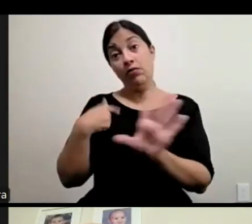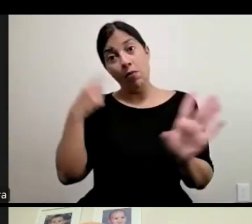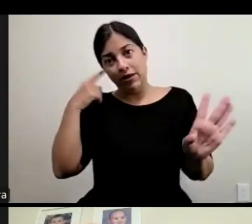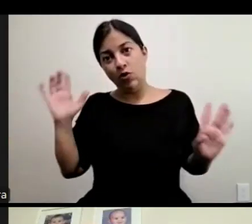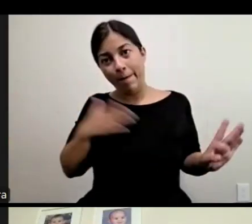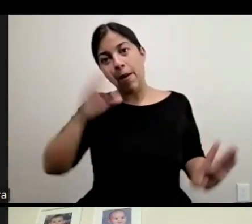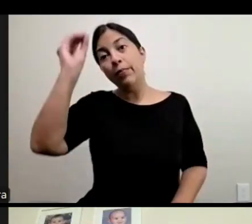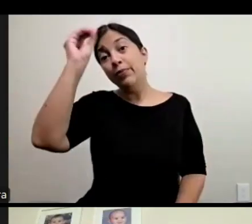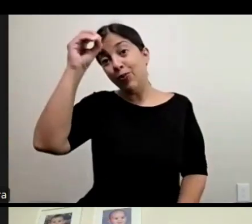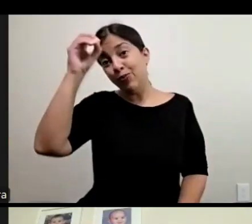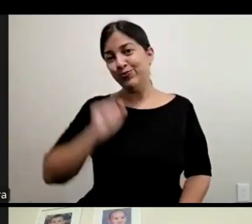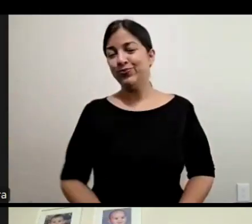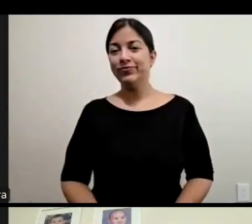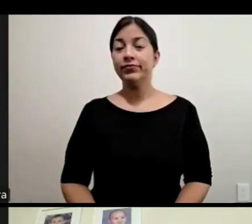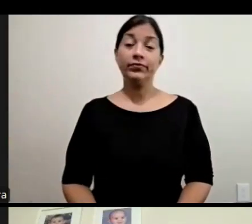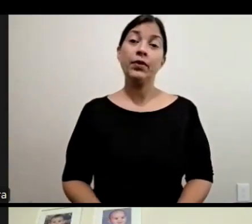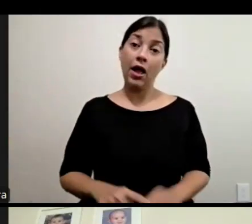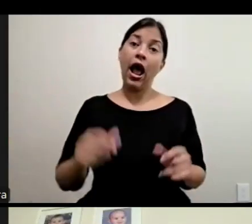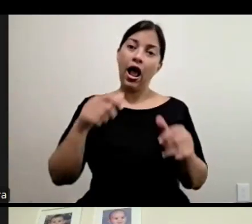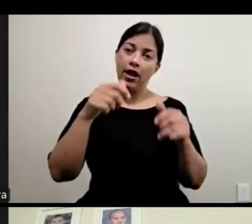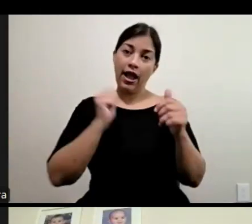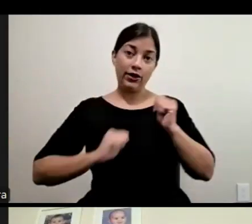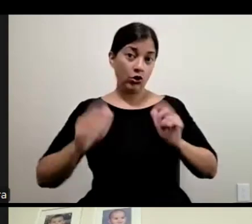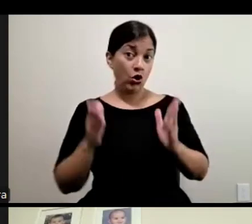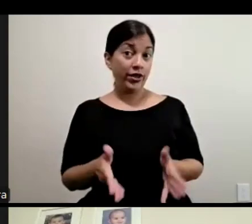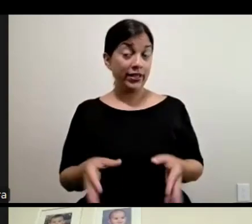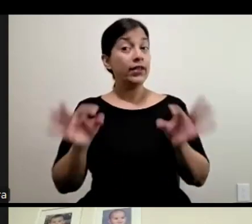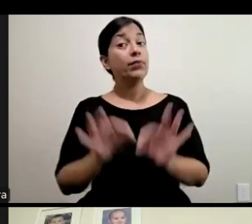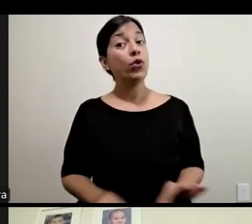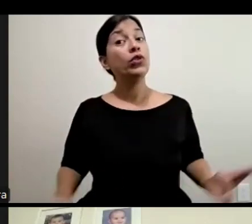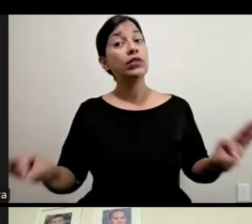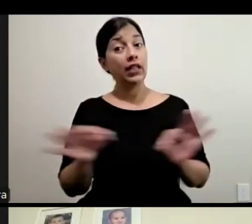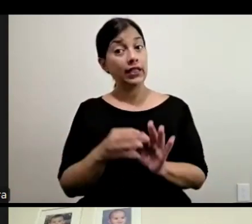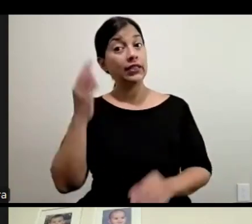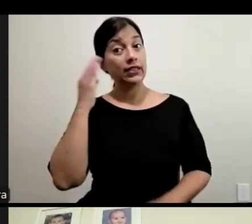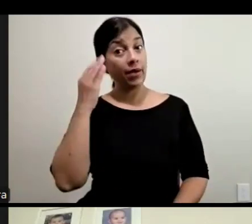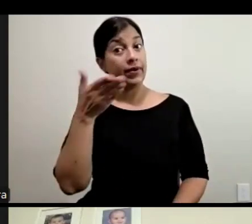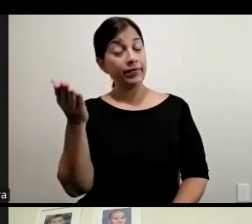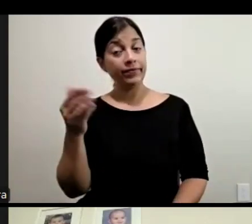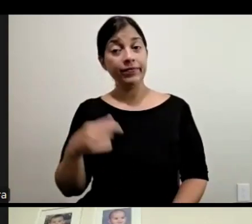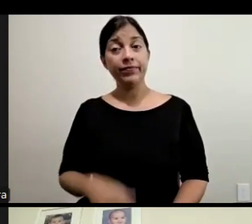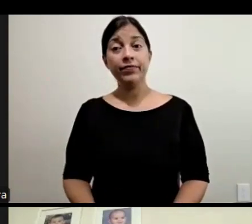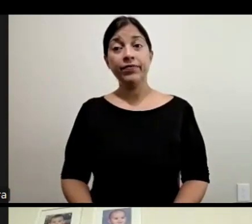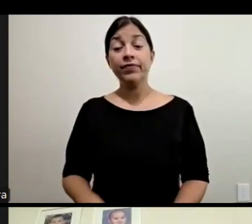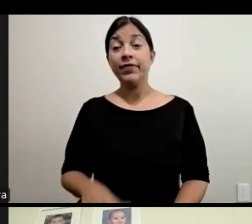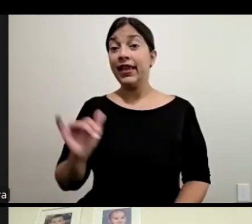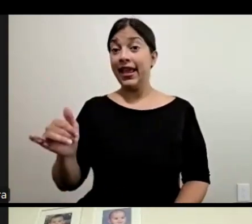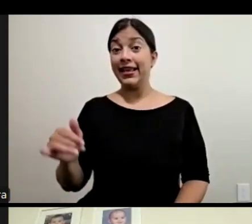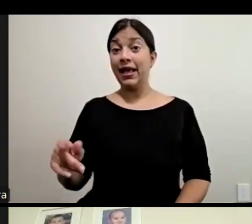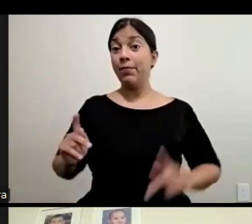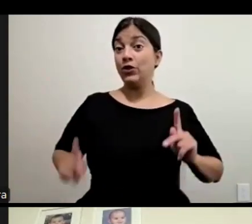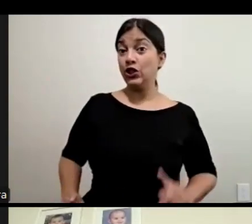yo. En el caso de los actores, sí es bien importante que sepan esto, ¿no? Sí. ¿De dónde viene esa posición? Los pies van